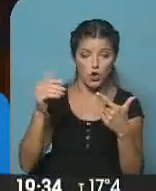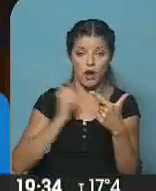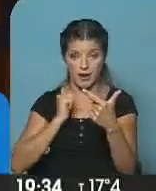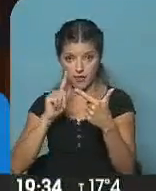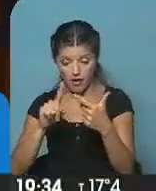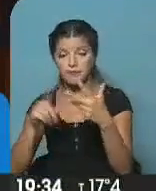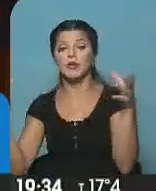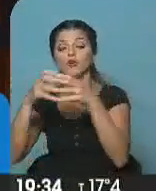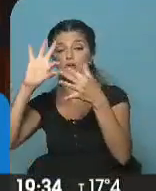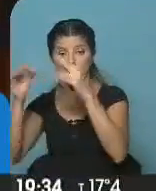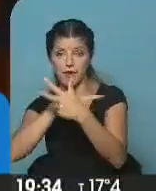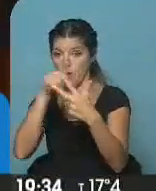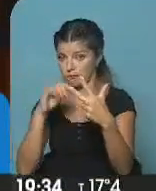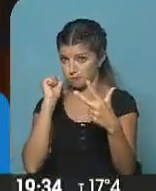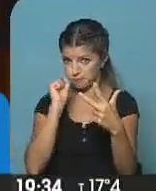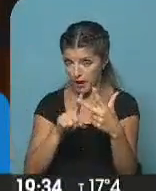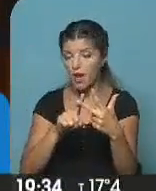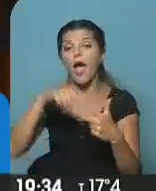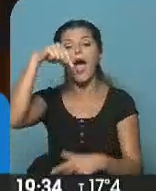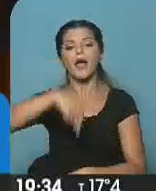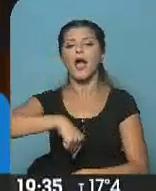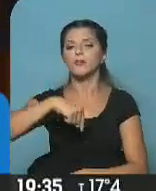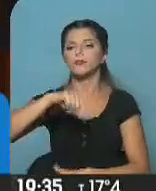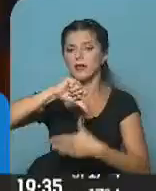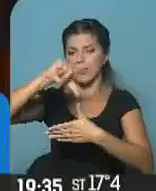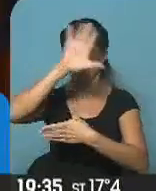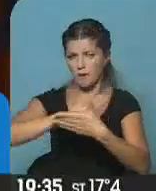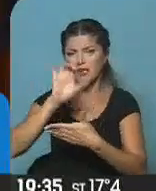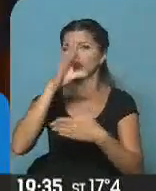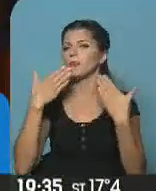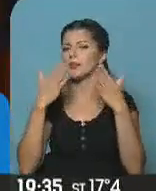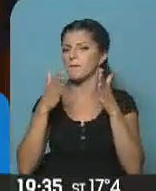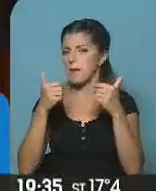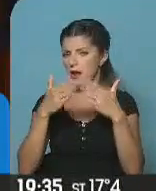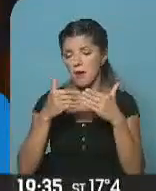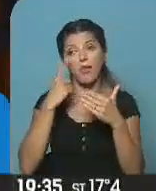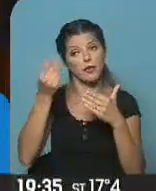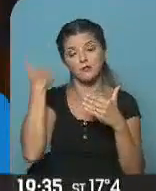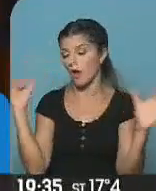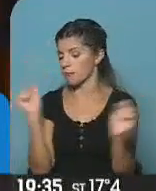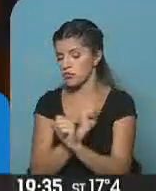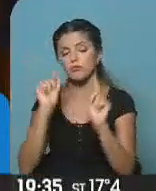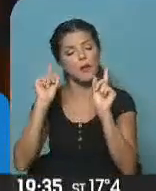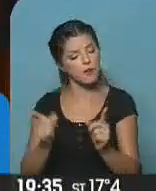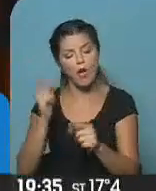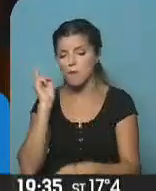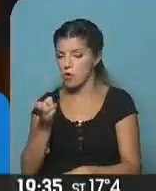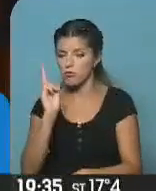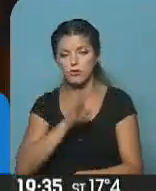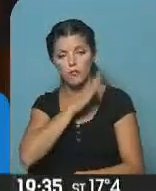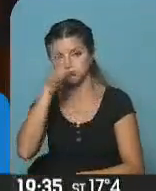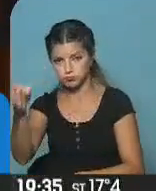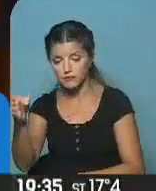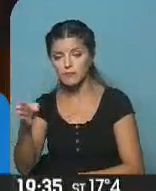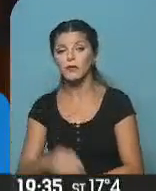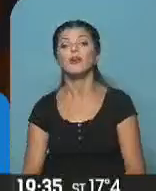en la región únicamente lo hizo panamá hace poquitos días estamos esperando que todos los miembros del grupo de lima